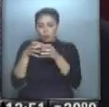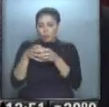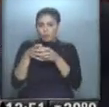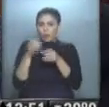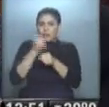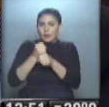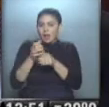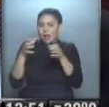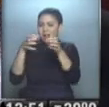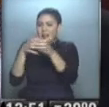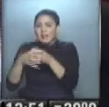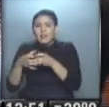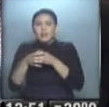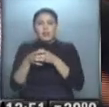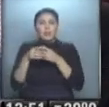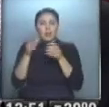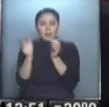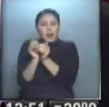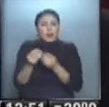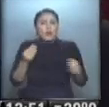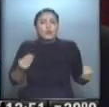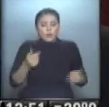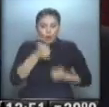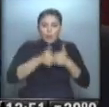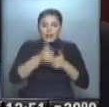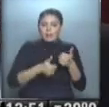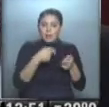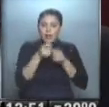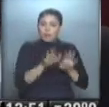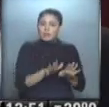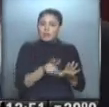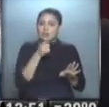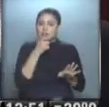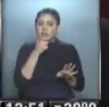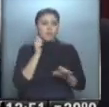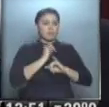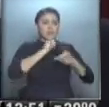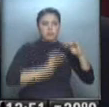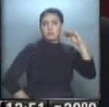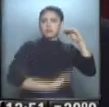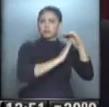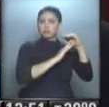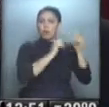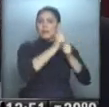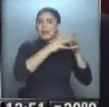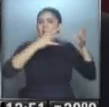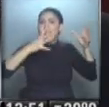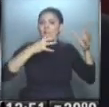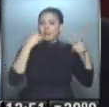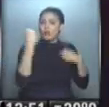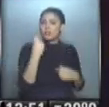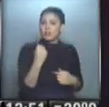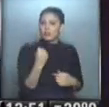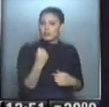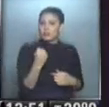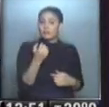pequeños cableros? ¿Cómo harían para competir en ese mercado donde la palabra estaría hegemonizada por esas grandes compañías? Que